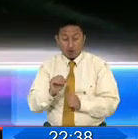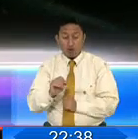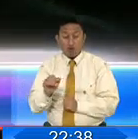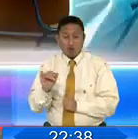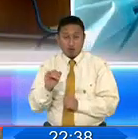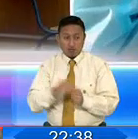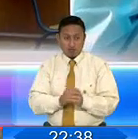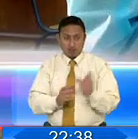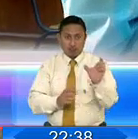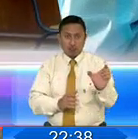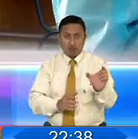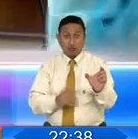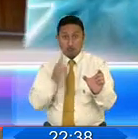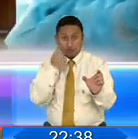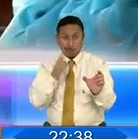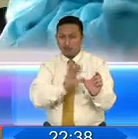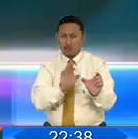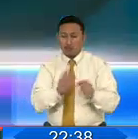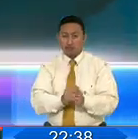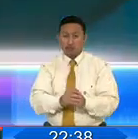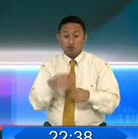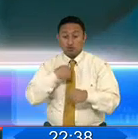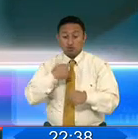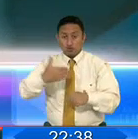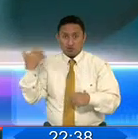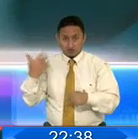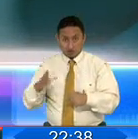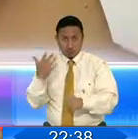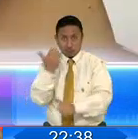equivalente, que acredite haber sido inmunizadas contra el